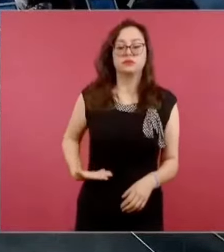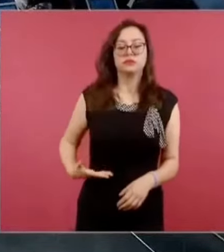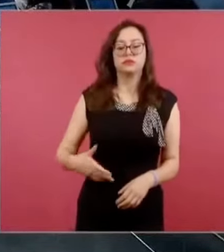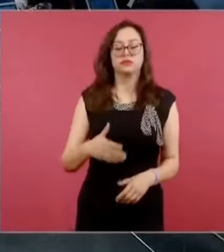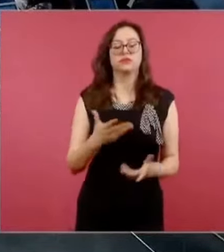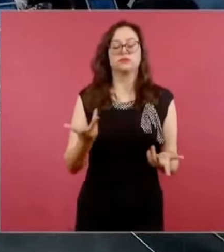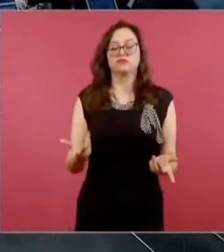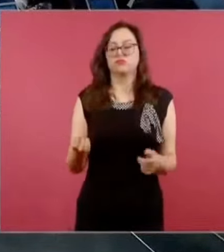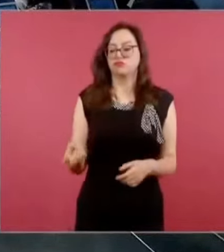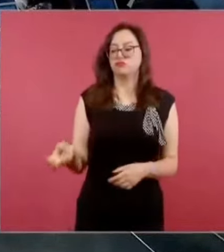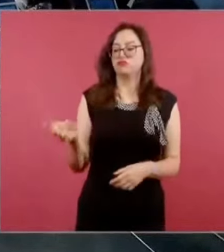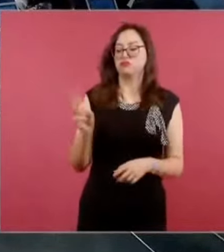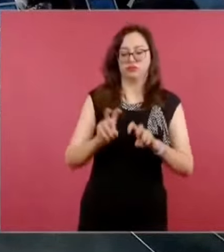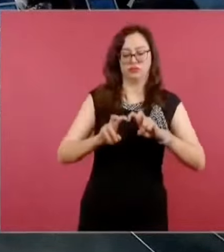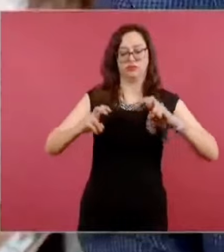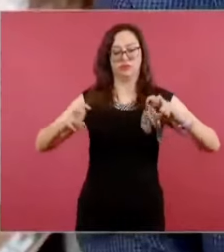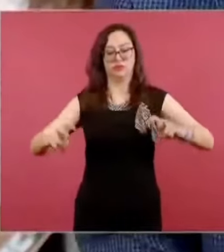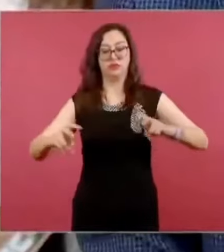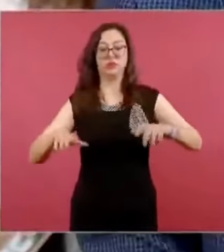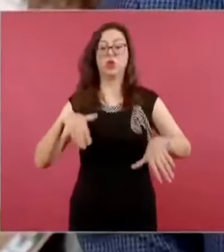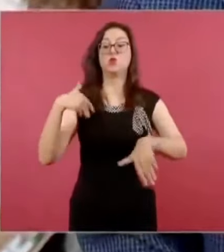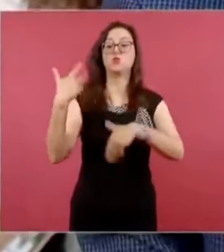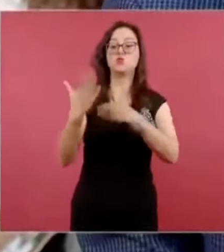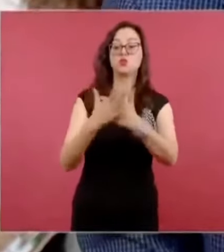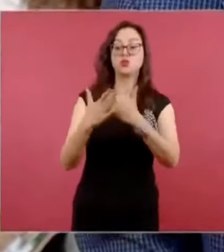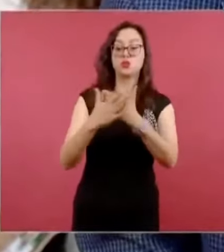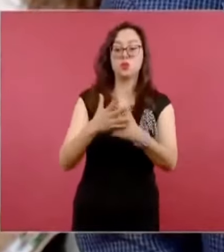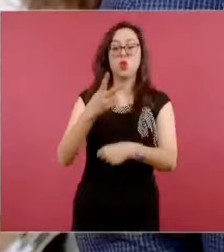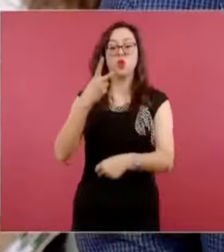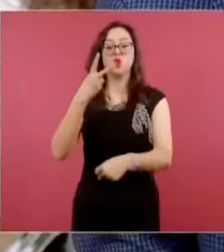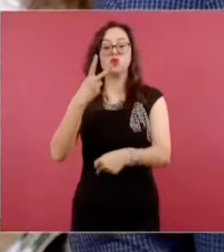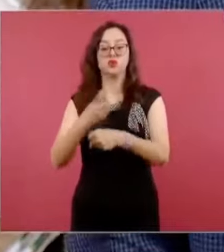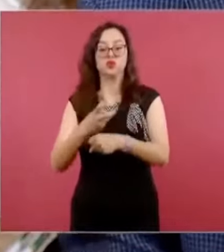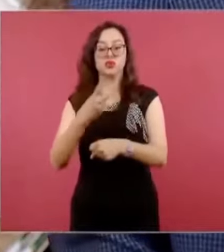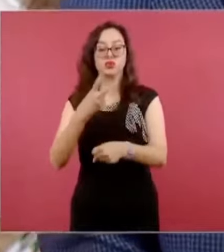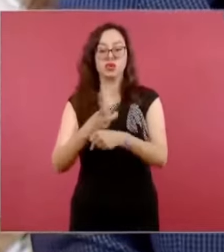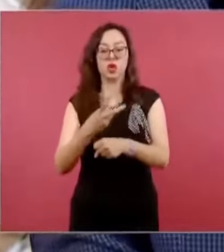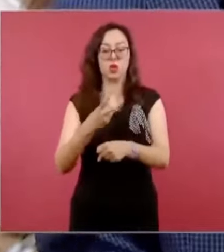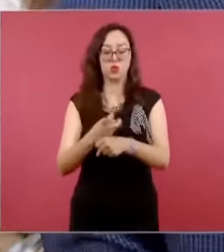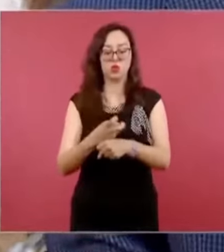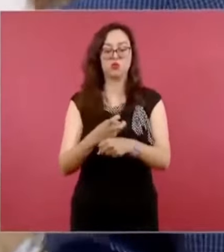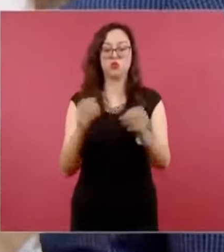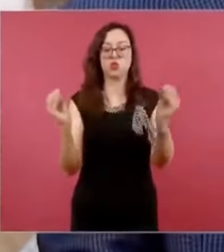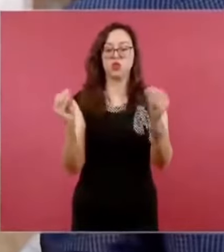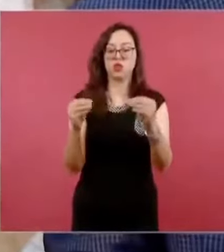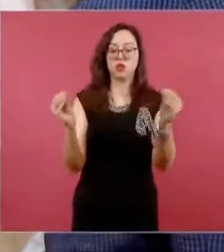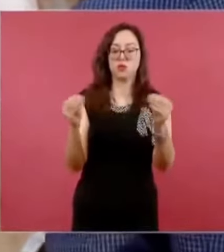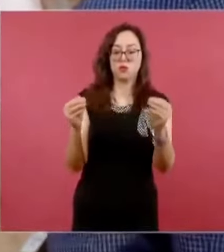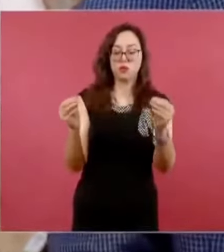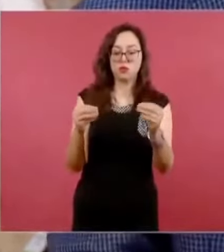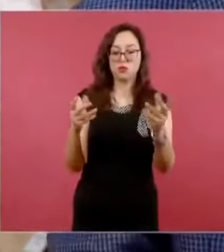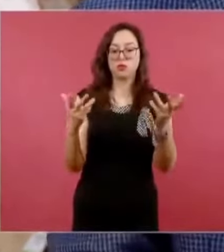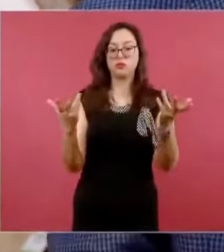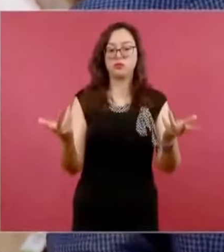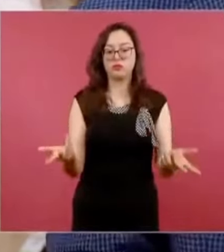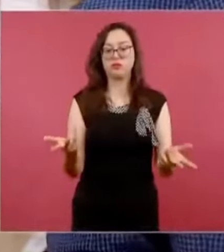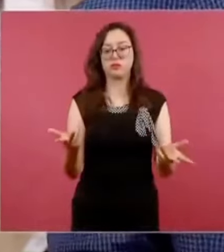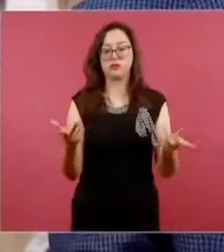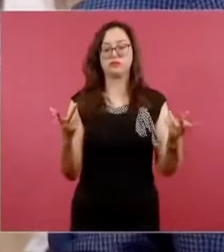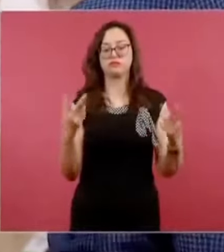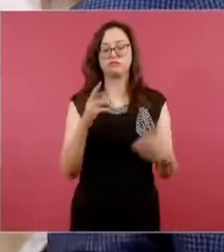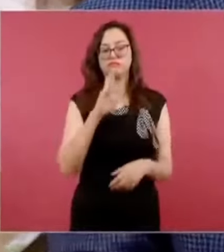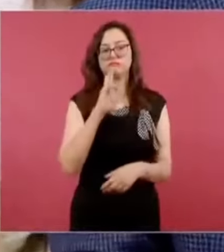primero. Para este segundo, ¿será personal del Instituto Electoral el que va a estar grabando directamente las preguntas con la ciudadanía,